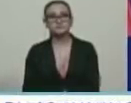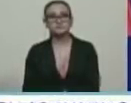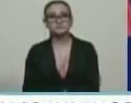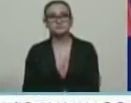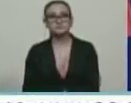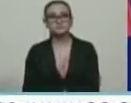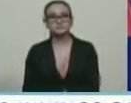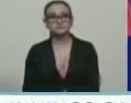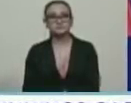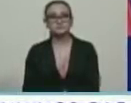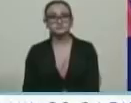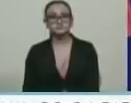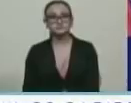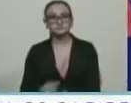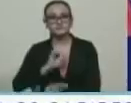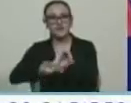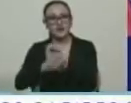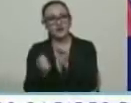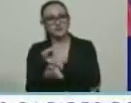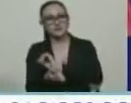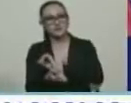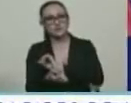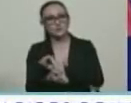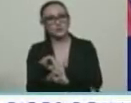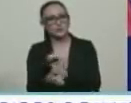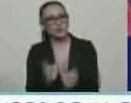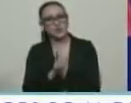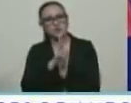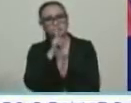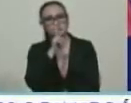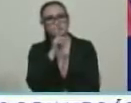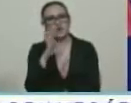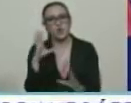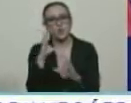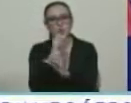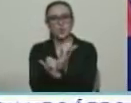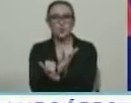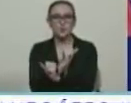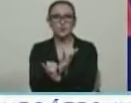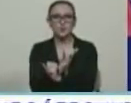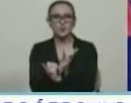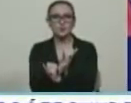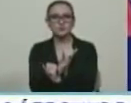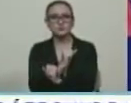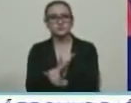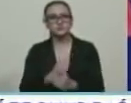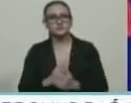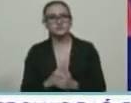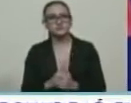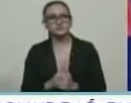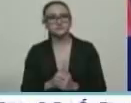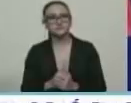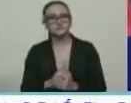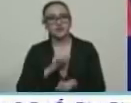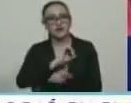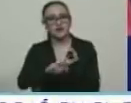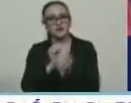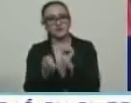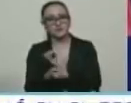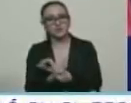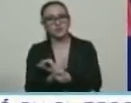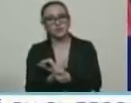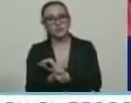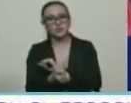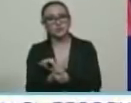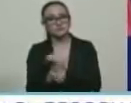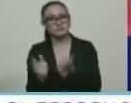la esclavitud amargo y oscuro, una cortina de oscuro de esclavitud se ha podido